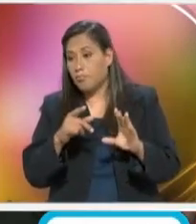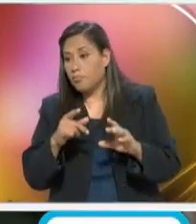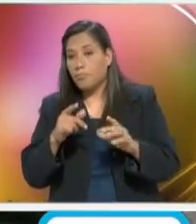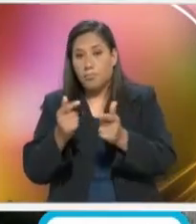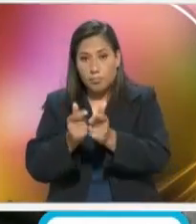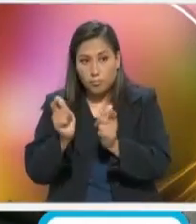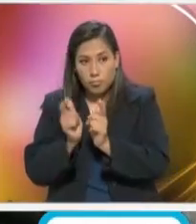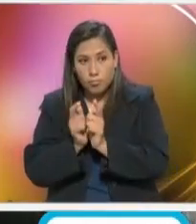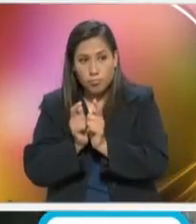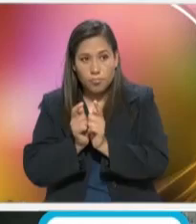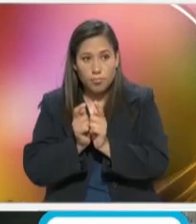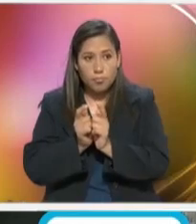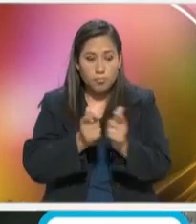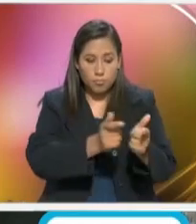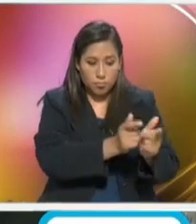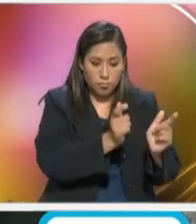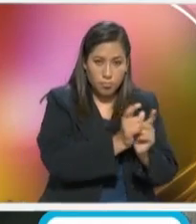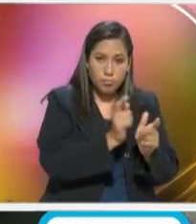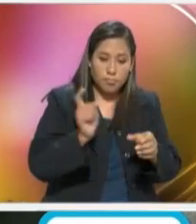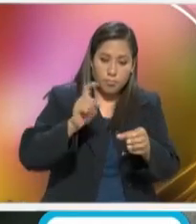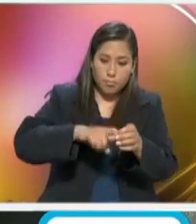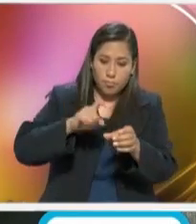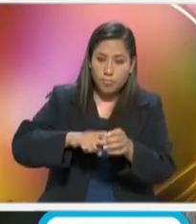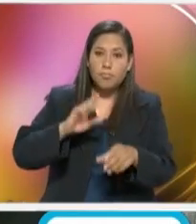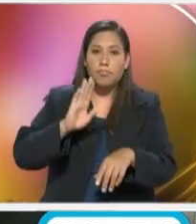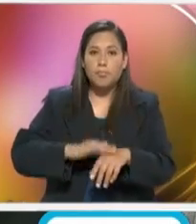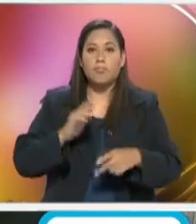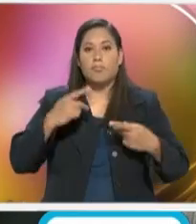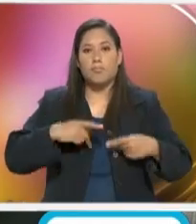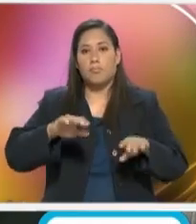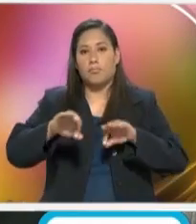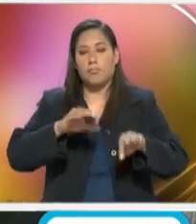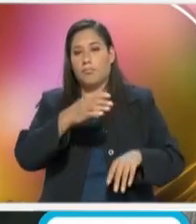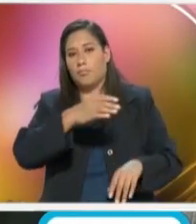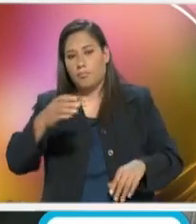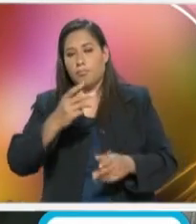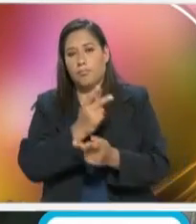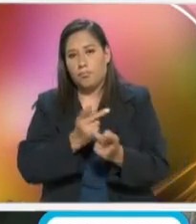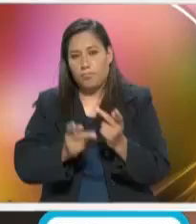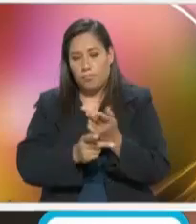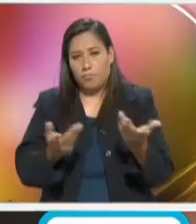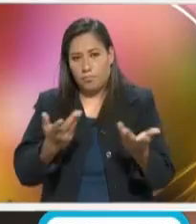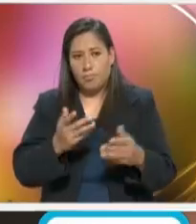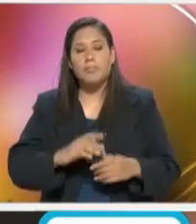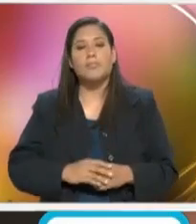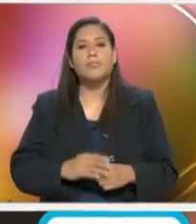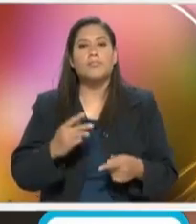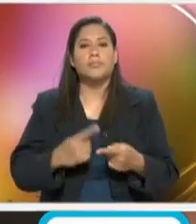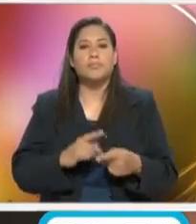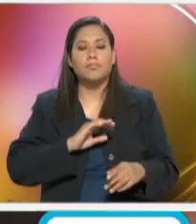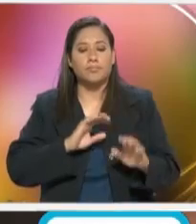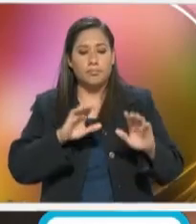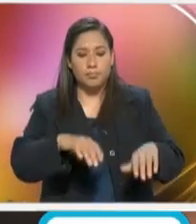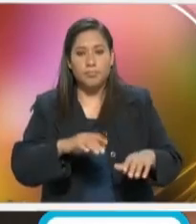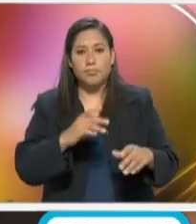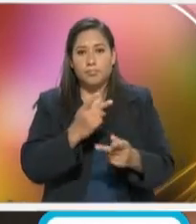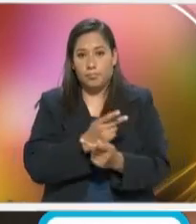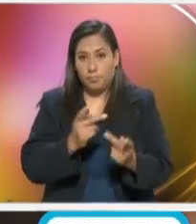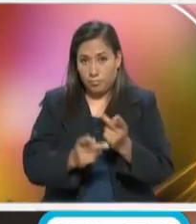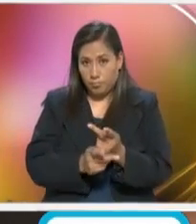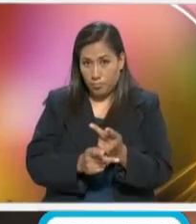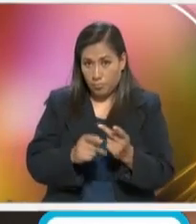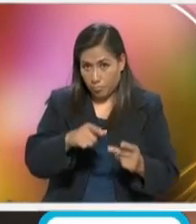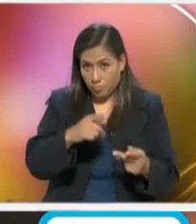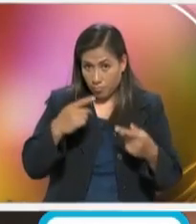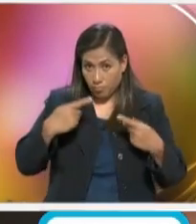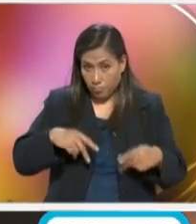por grupos y se empiezan a sumar pues más productores, ¿no? ¿Quiénes pueden trabajar entonces en este proyecto? ¿Todos los involucrados